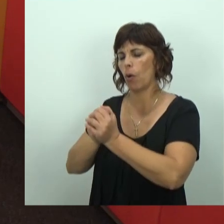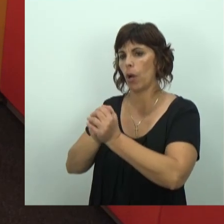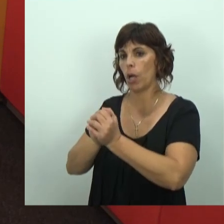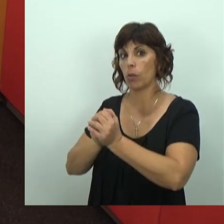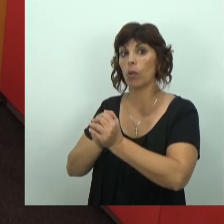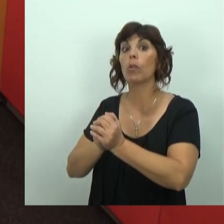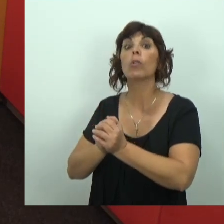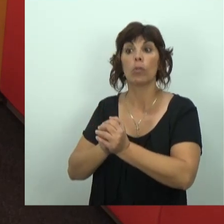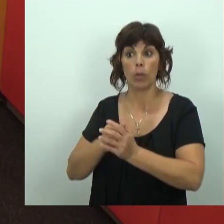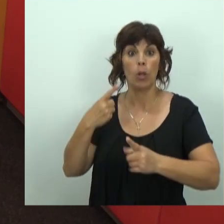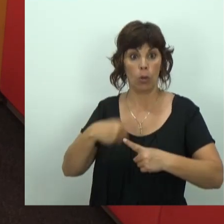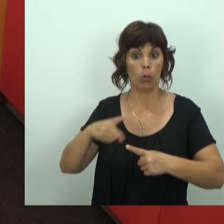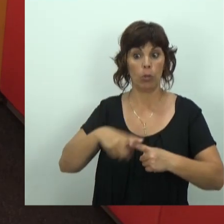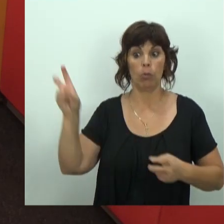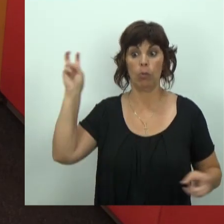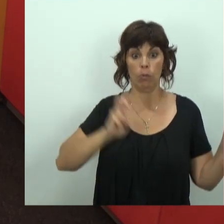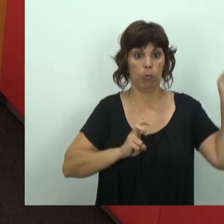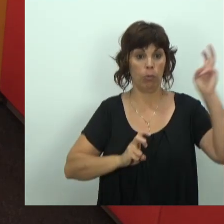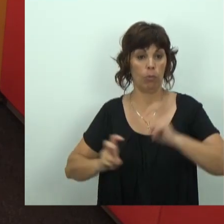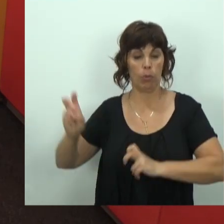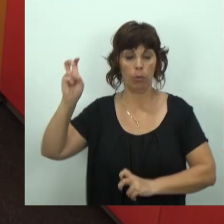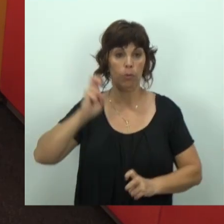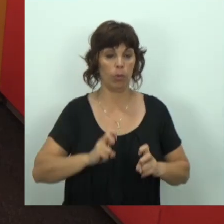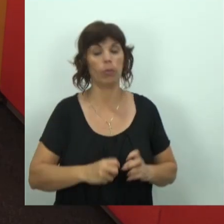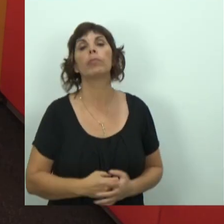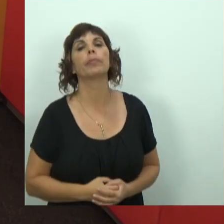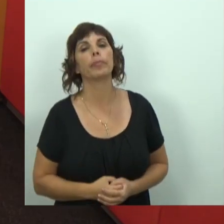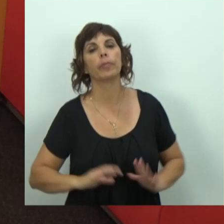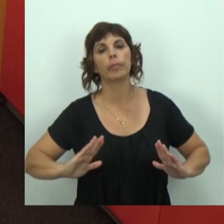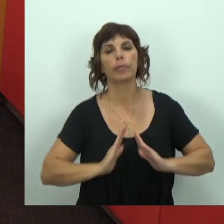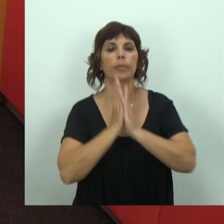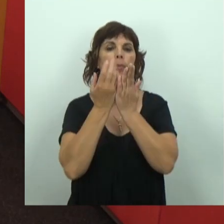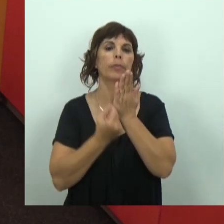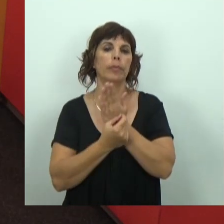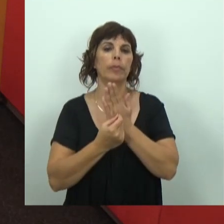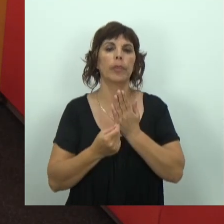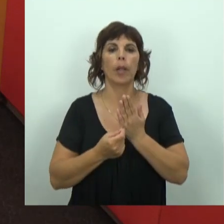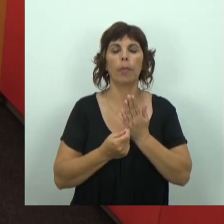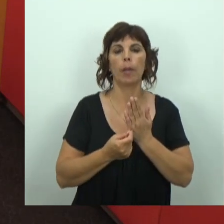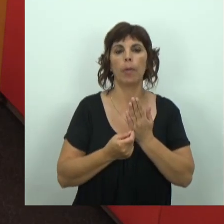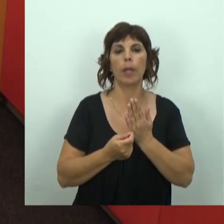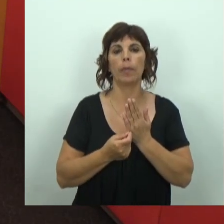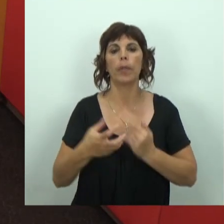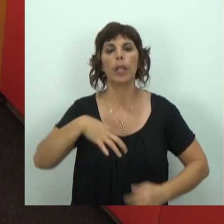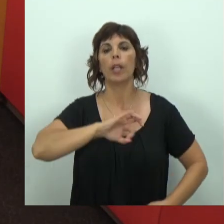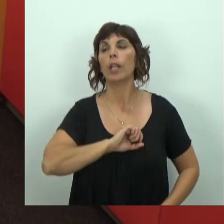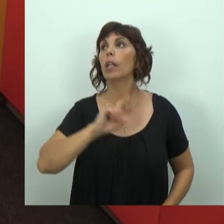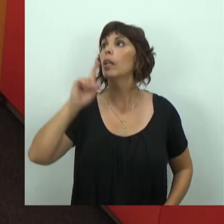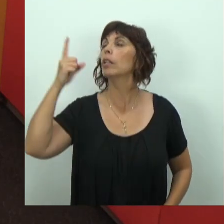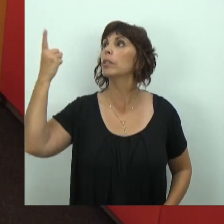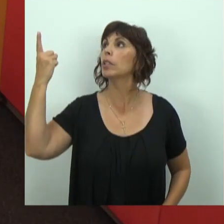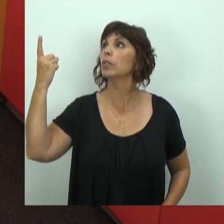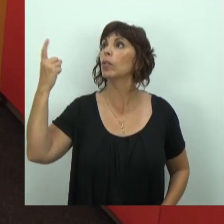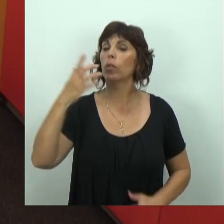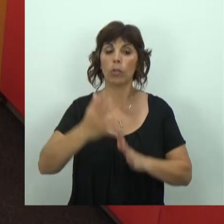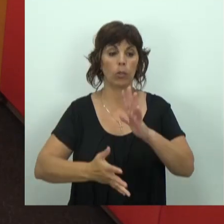Juan 15, versículo 7, donde el Señor nos habla de la vid, de la pureza, de la